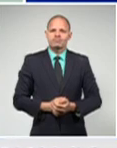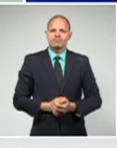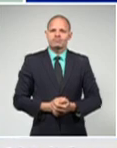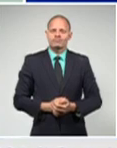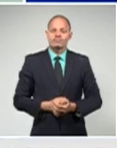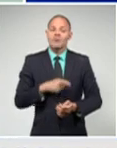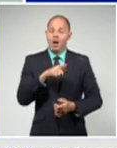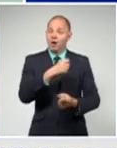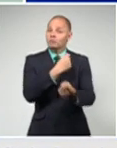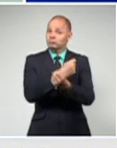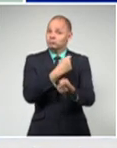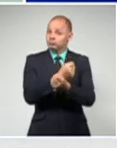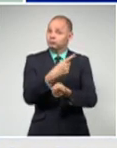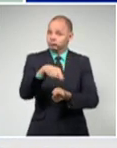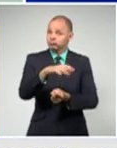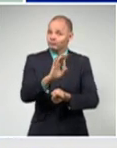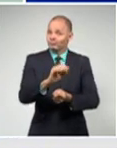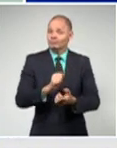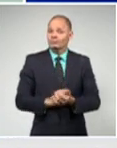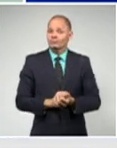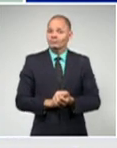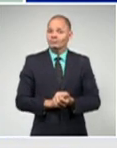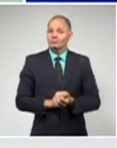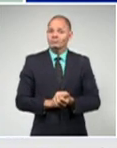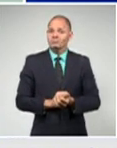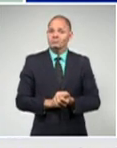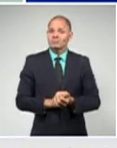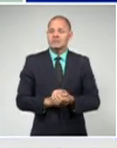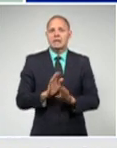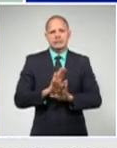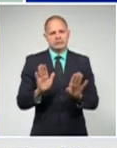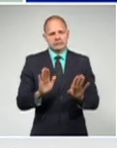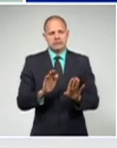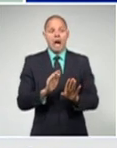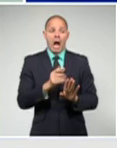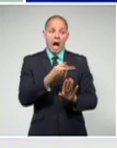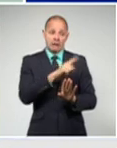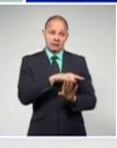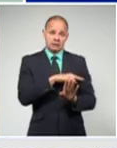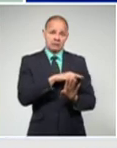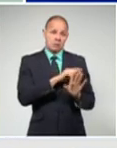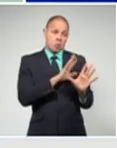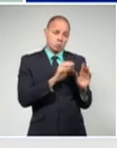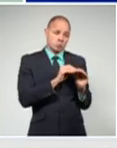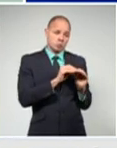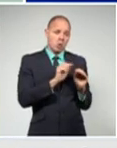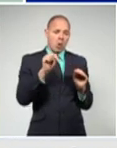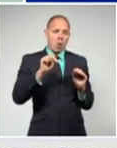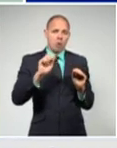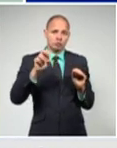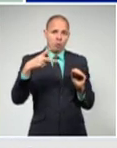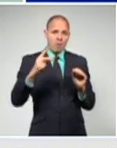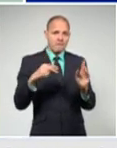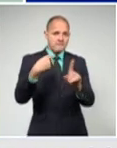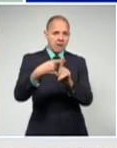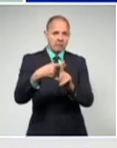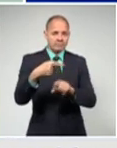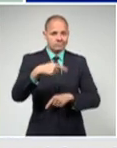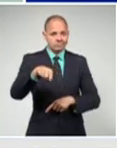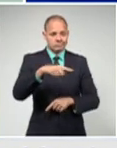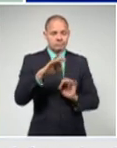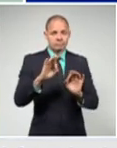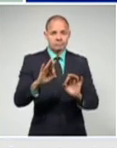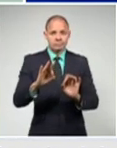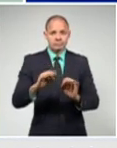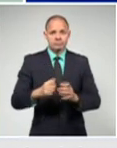riesgo epidemiológico. Pudiéramos decir que son 2 más que la jornada anterior, pero realmente es una cifra elevada